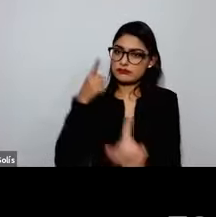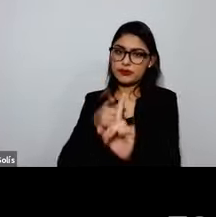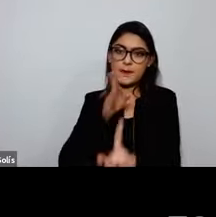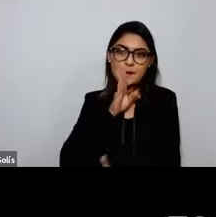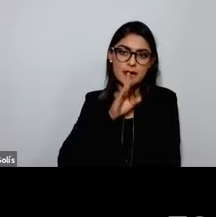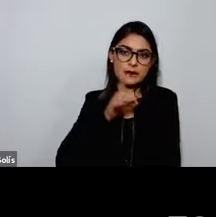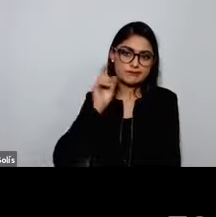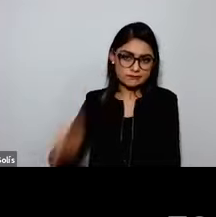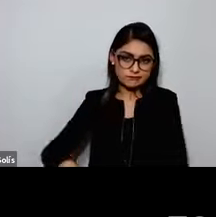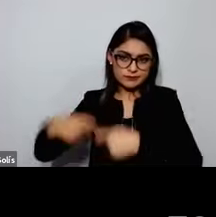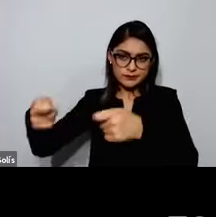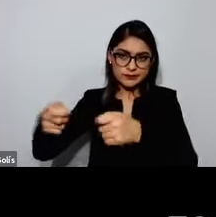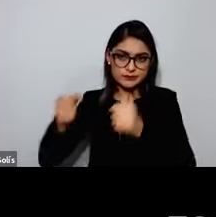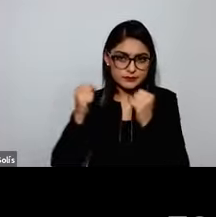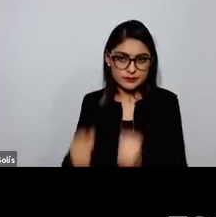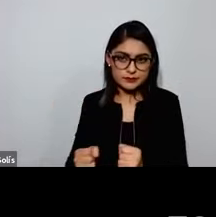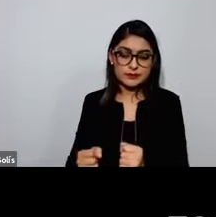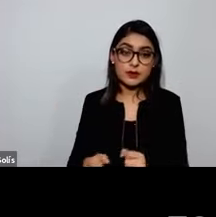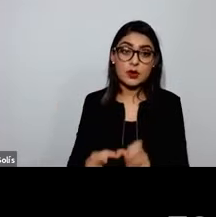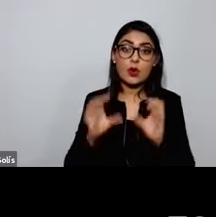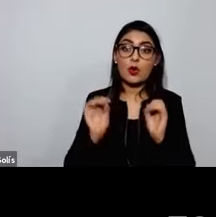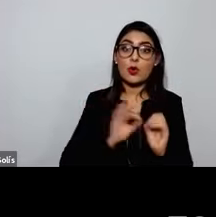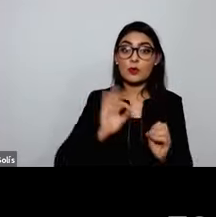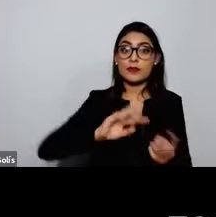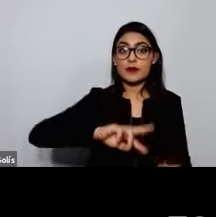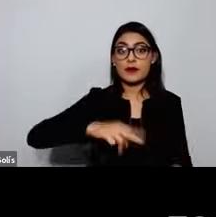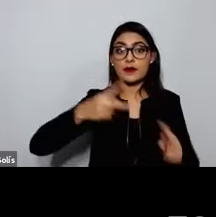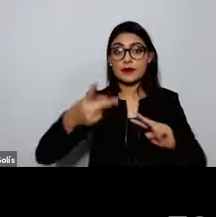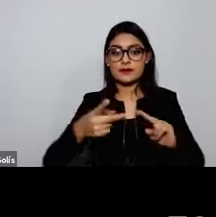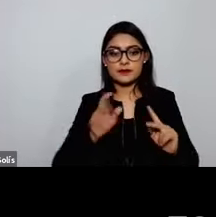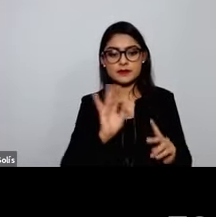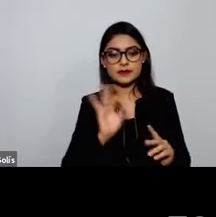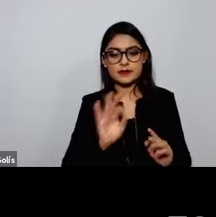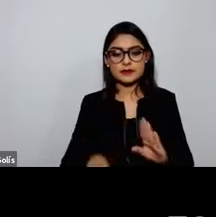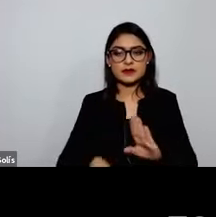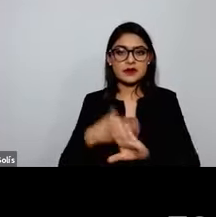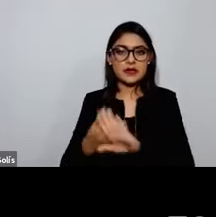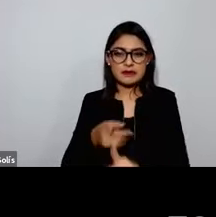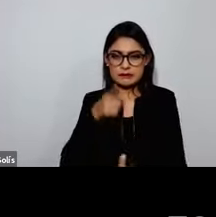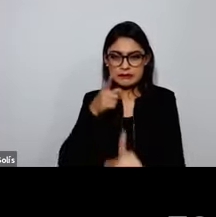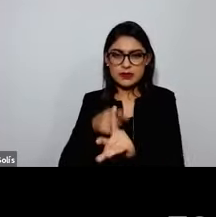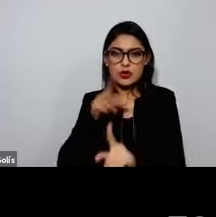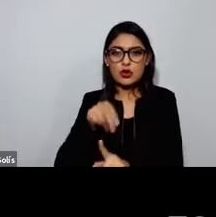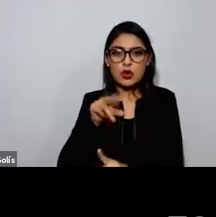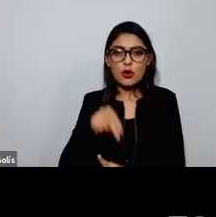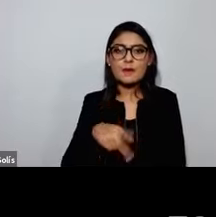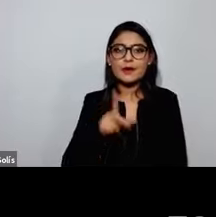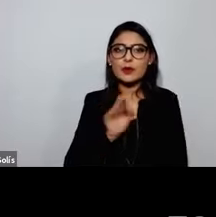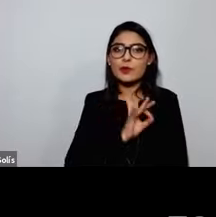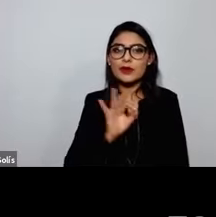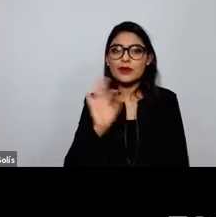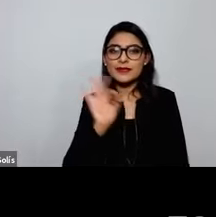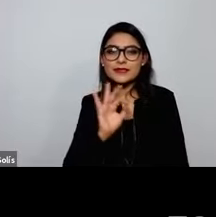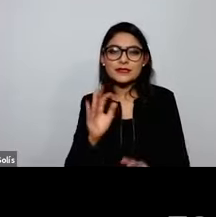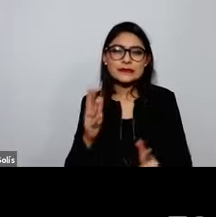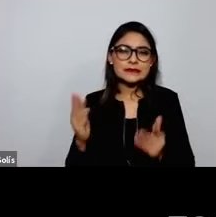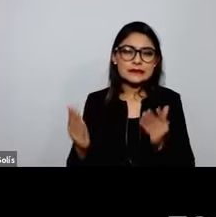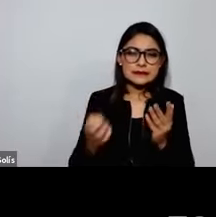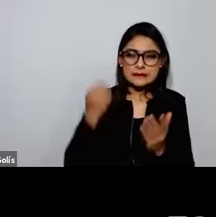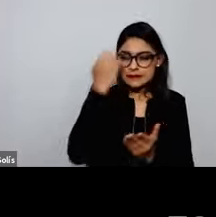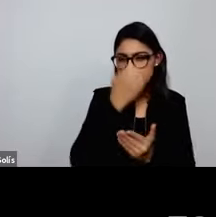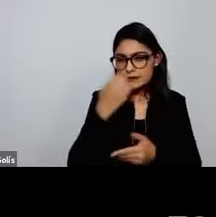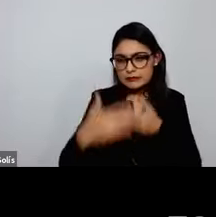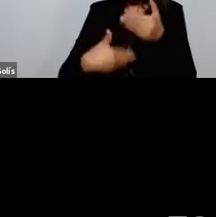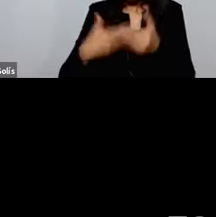madre, o puede ser indirecta si en la aplicación de esa disposición normativa se puede eventualmente discriminar a alguna